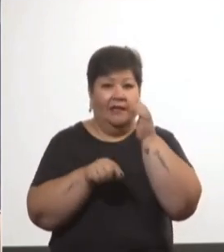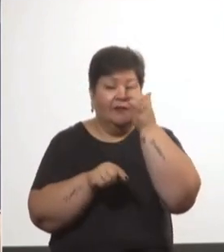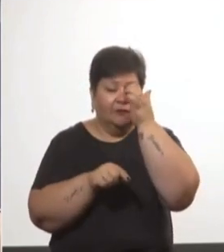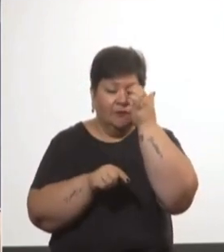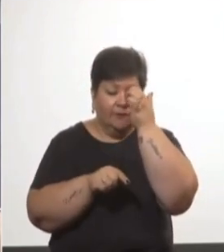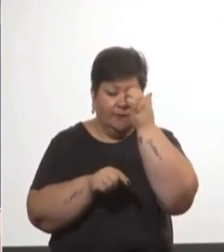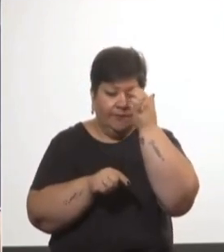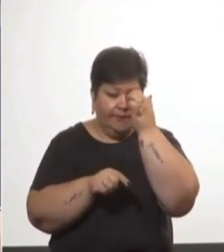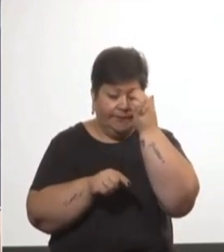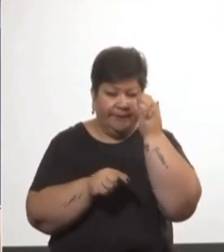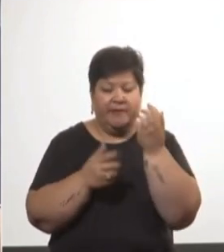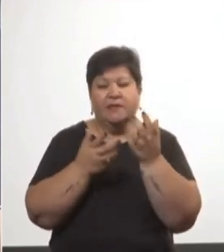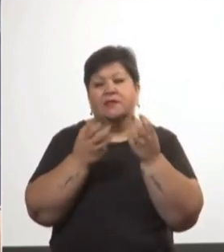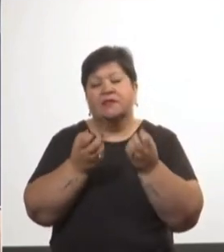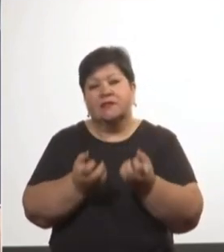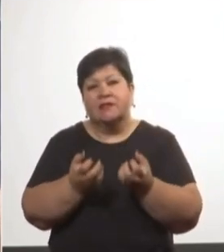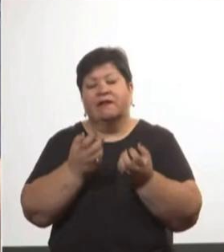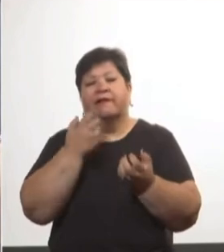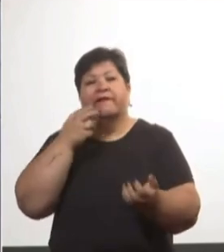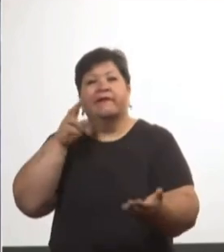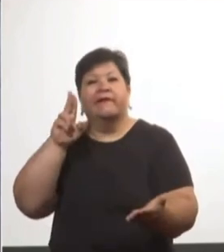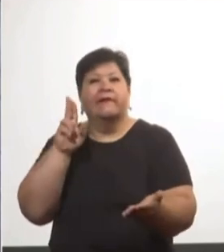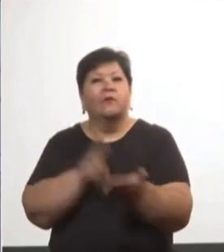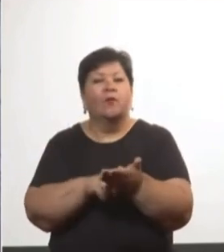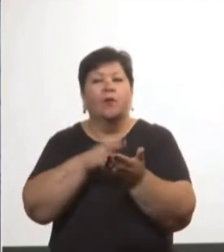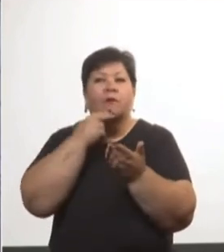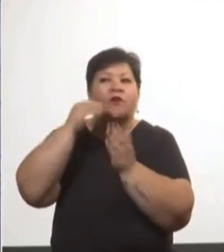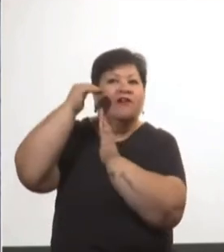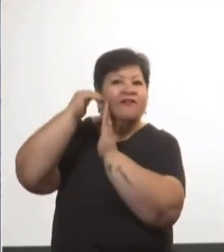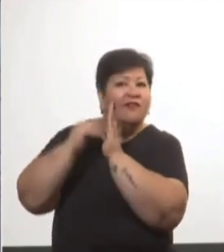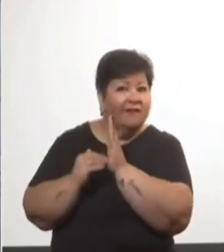rebajar impuestos, ¿cuál de los